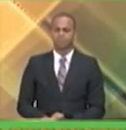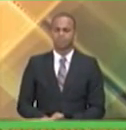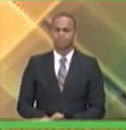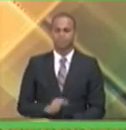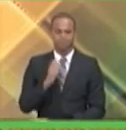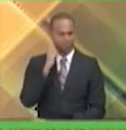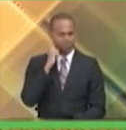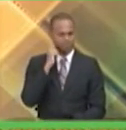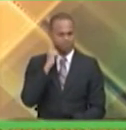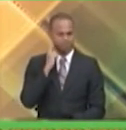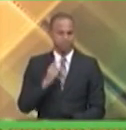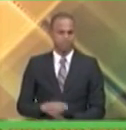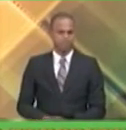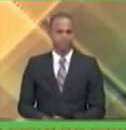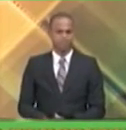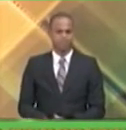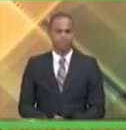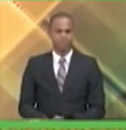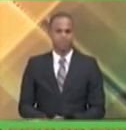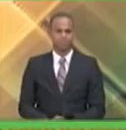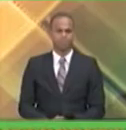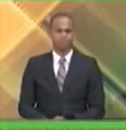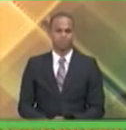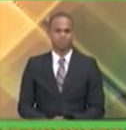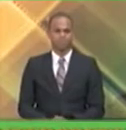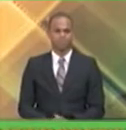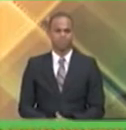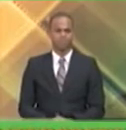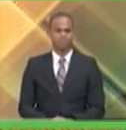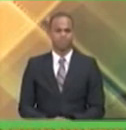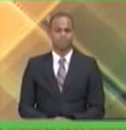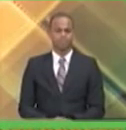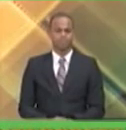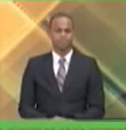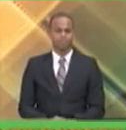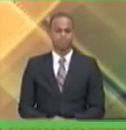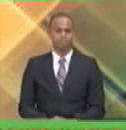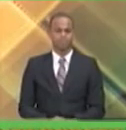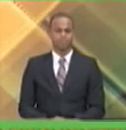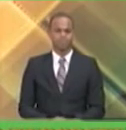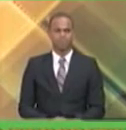final obrara para bien.